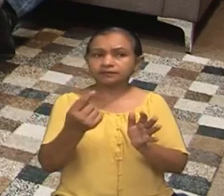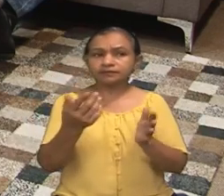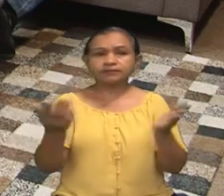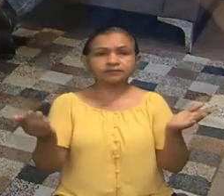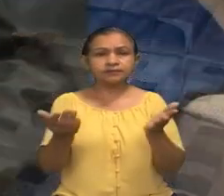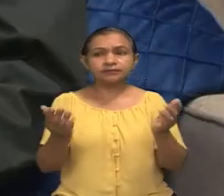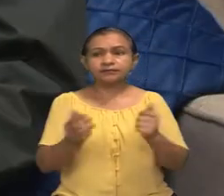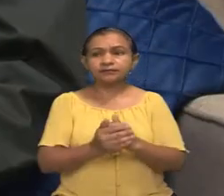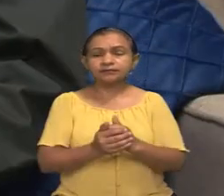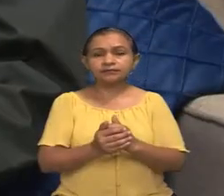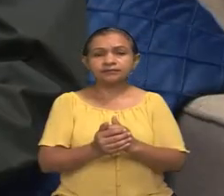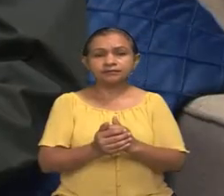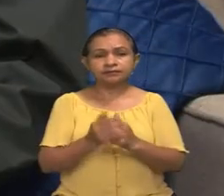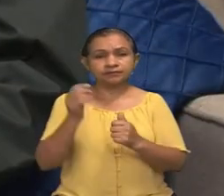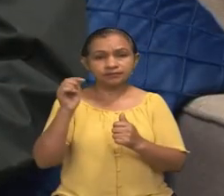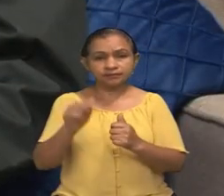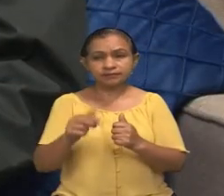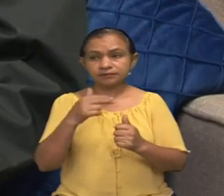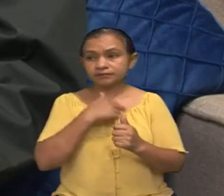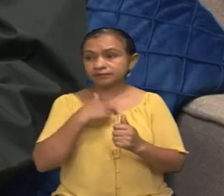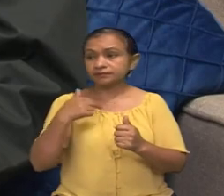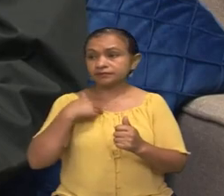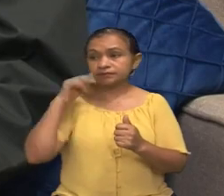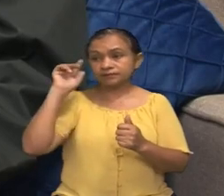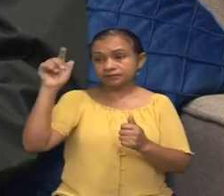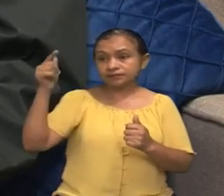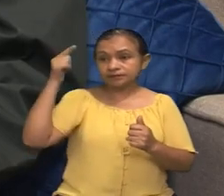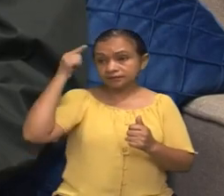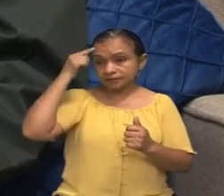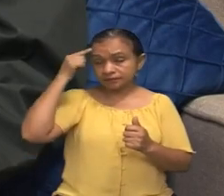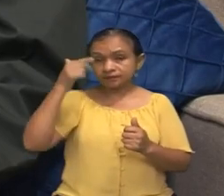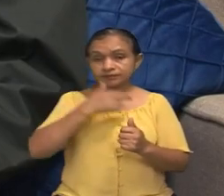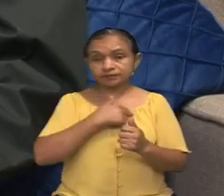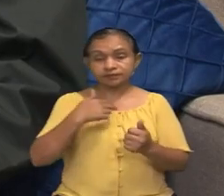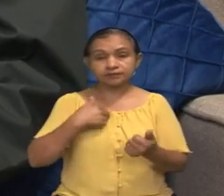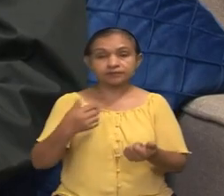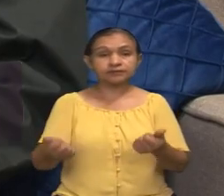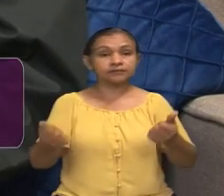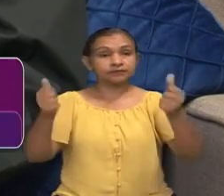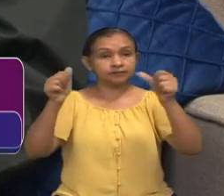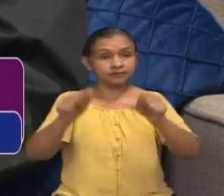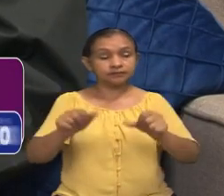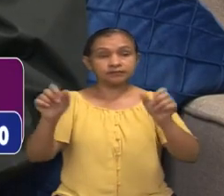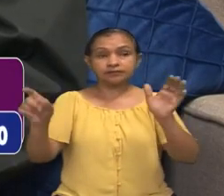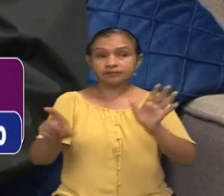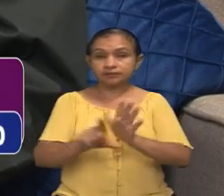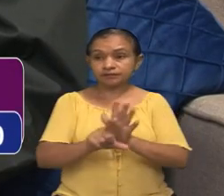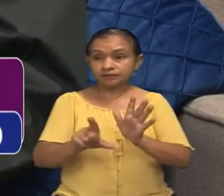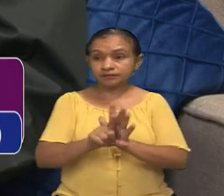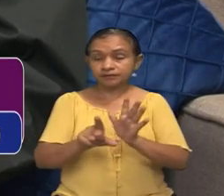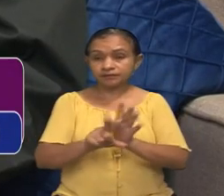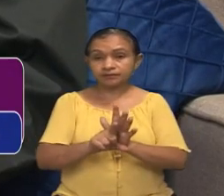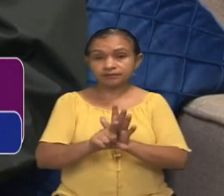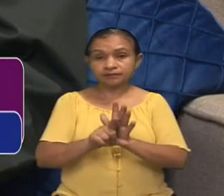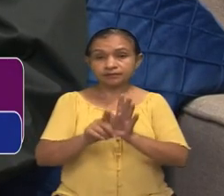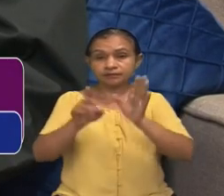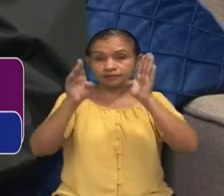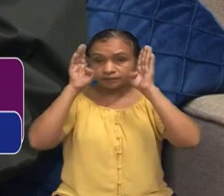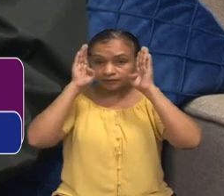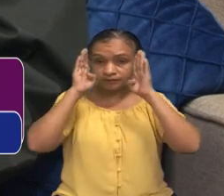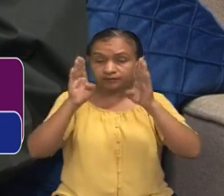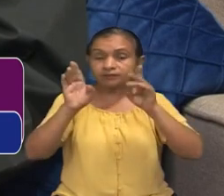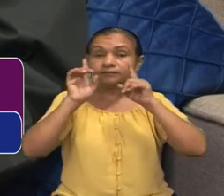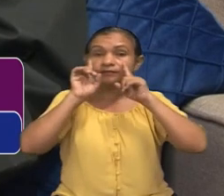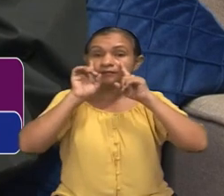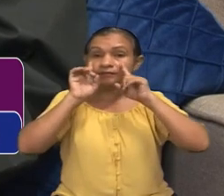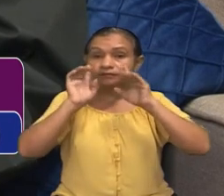que en este periodo de gobierno en que se aprueban las leyes enfocadas en la